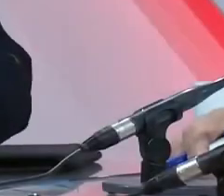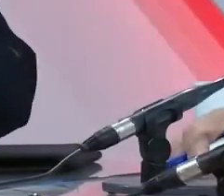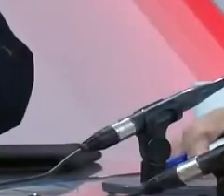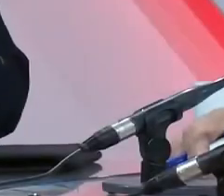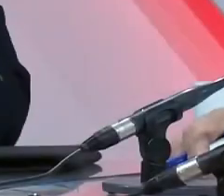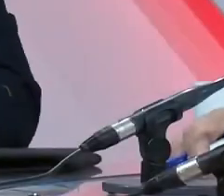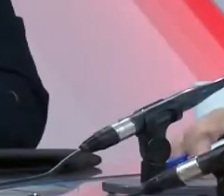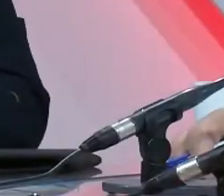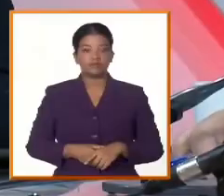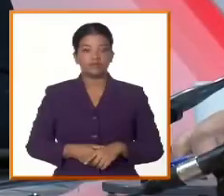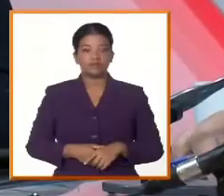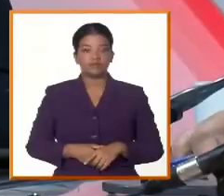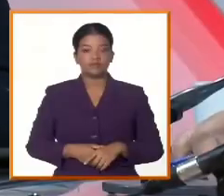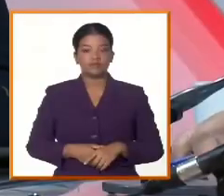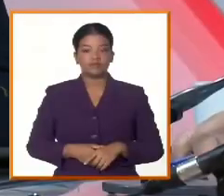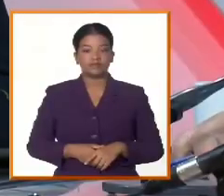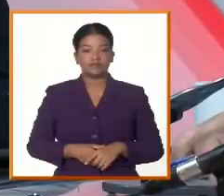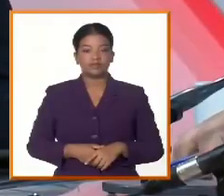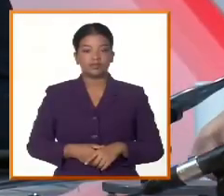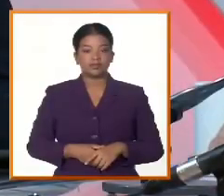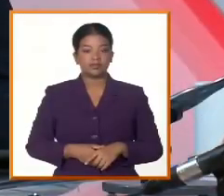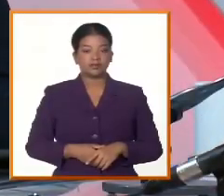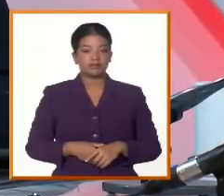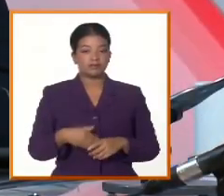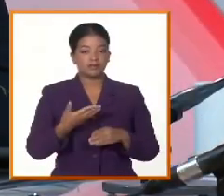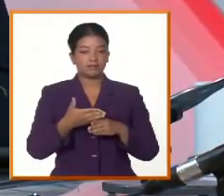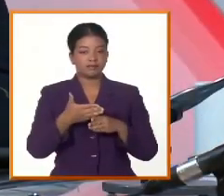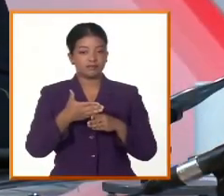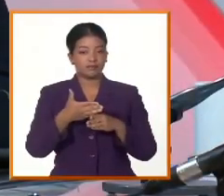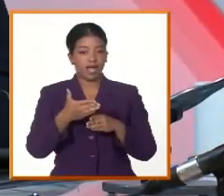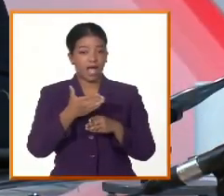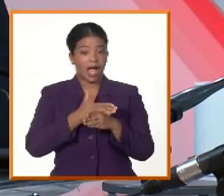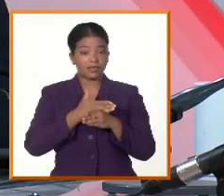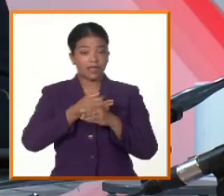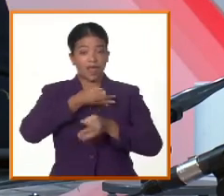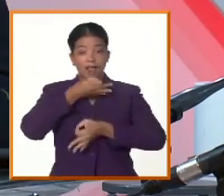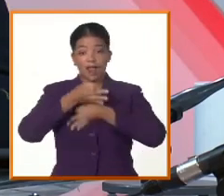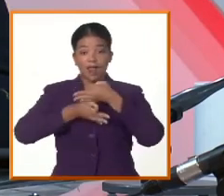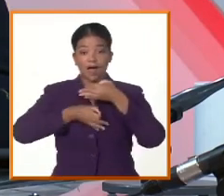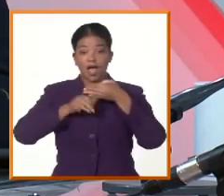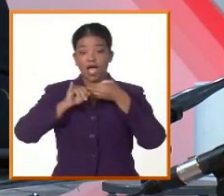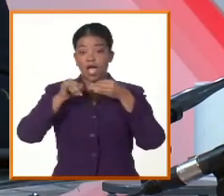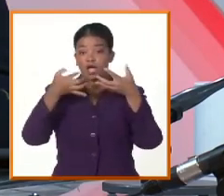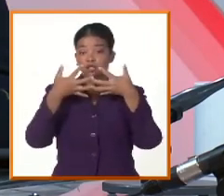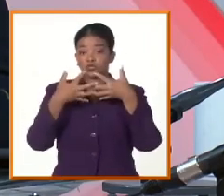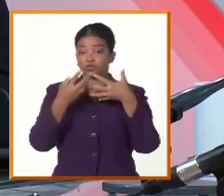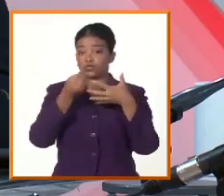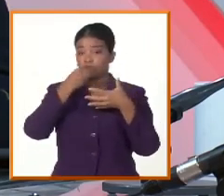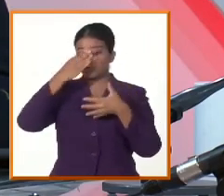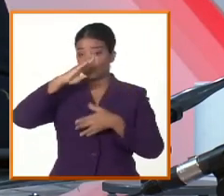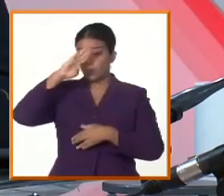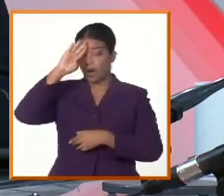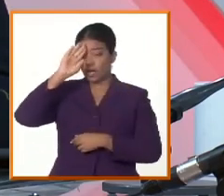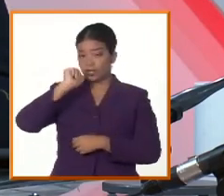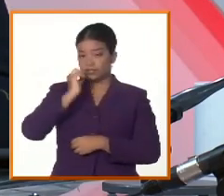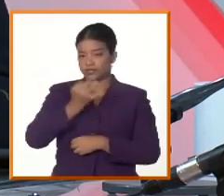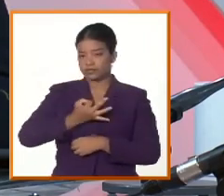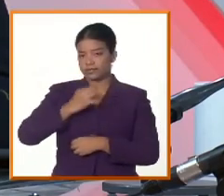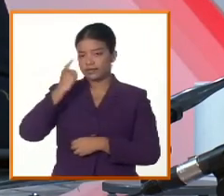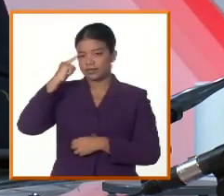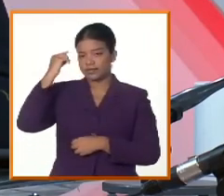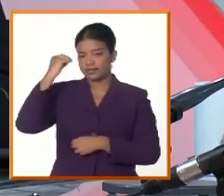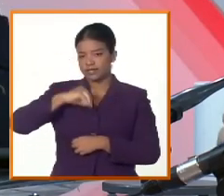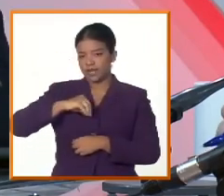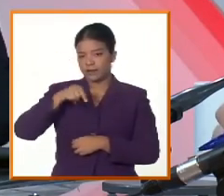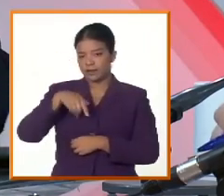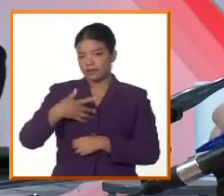y antes de comenzar Pues esta mirada hacia la industria alimentaria cubana Les propongo como es habitual ir a nuestra sección